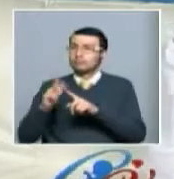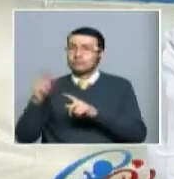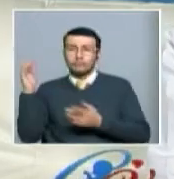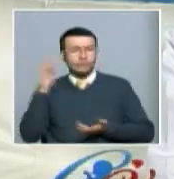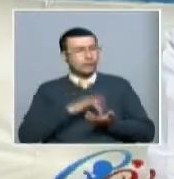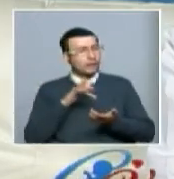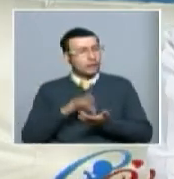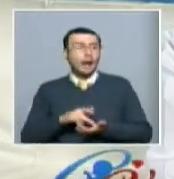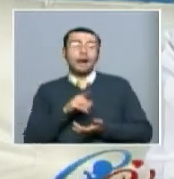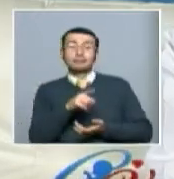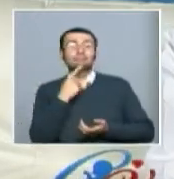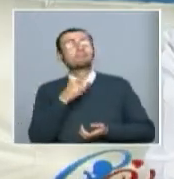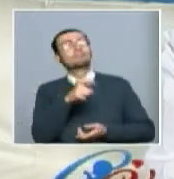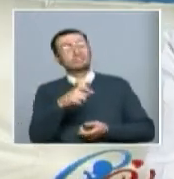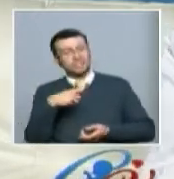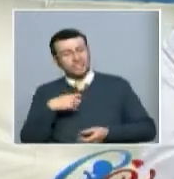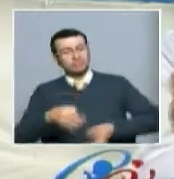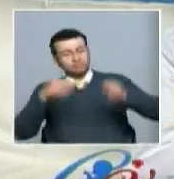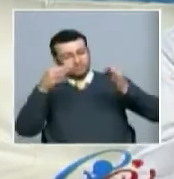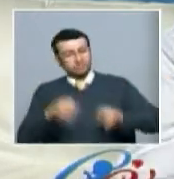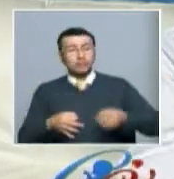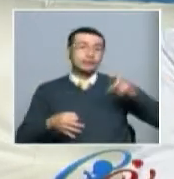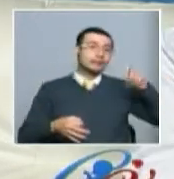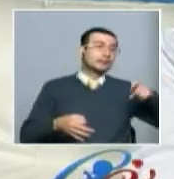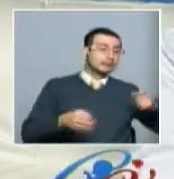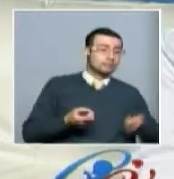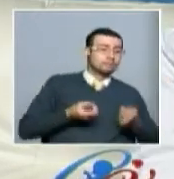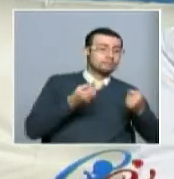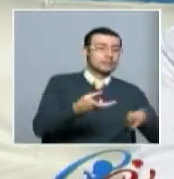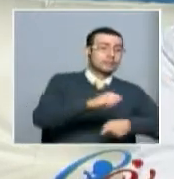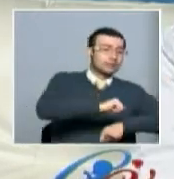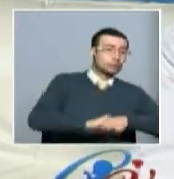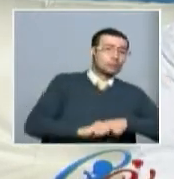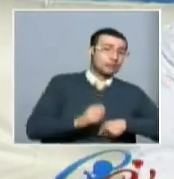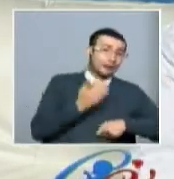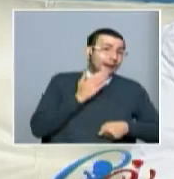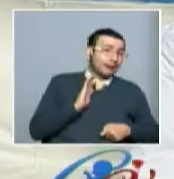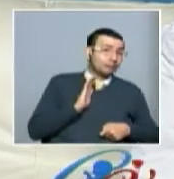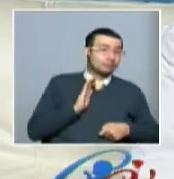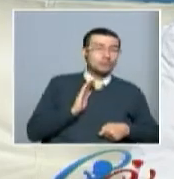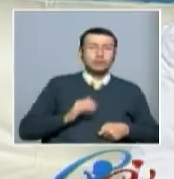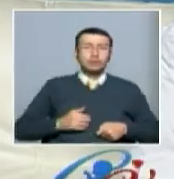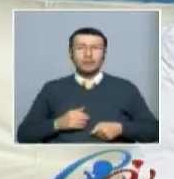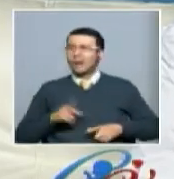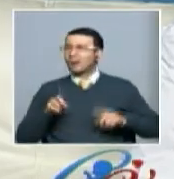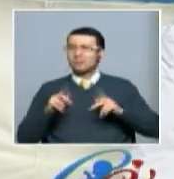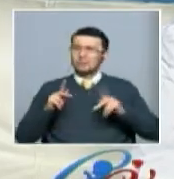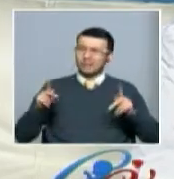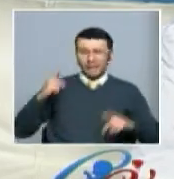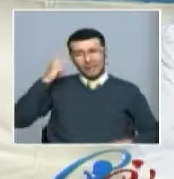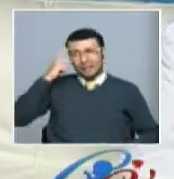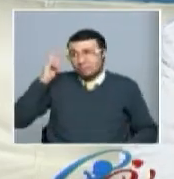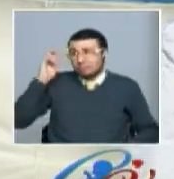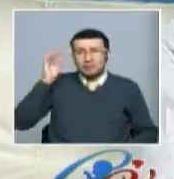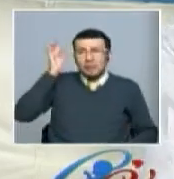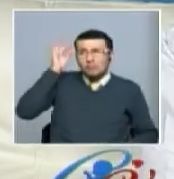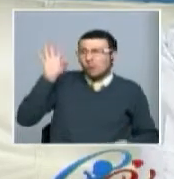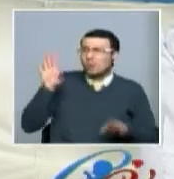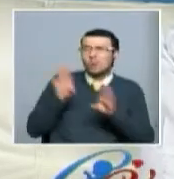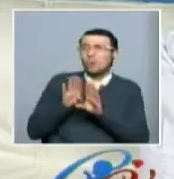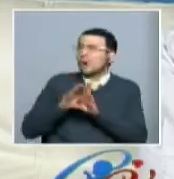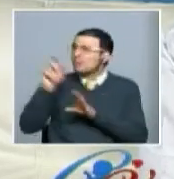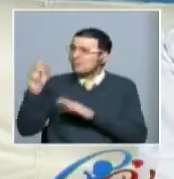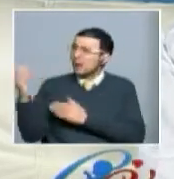para uno decirle a una persona lo que tiene esta cosa y necesita una cirugía. Y no, como muchas personas dicen, no, es que Julano me dijo que